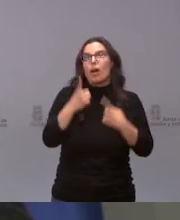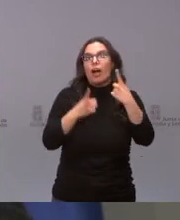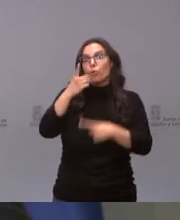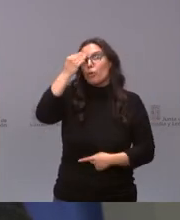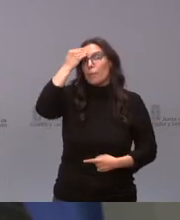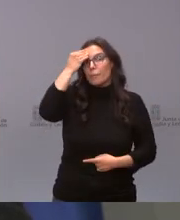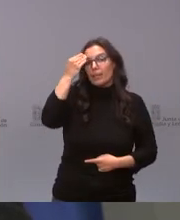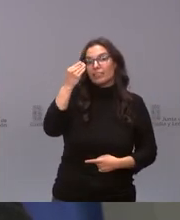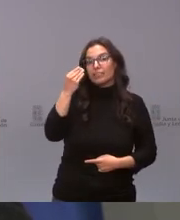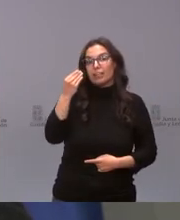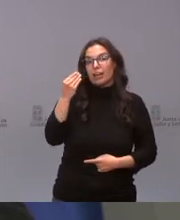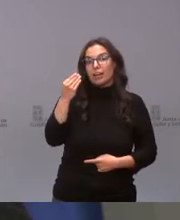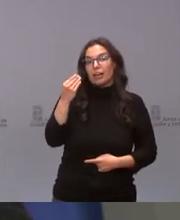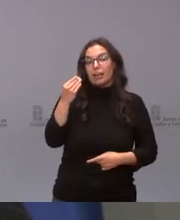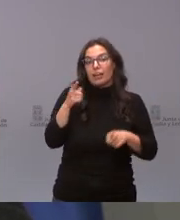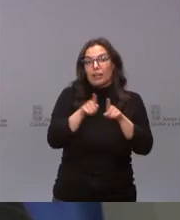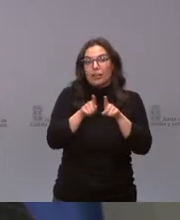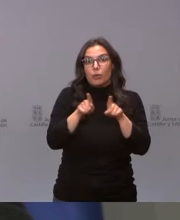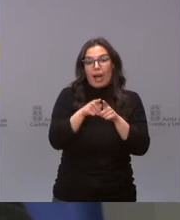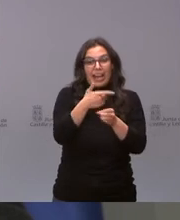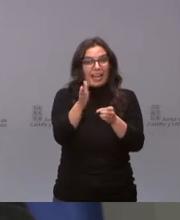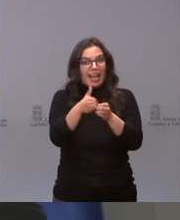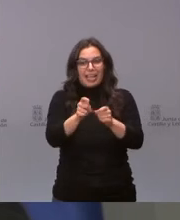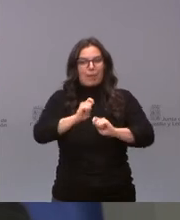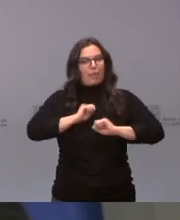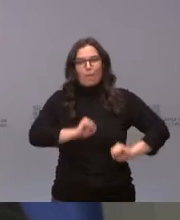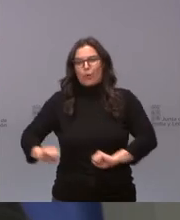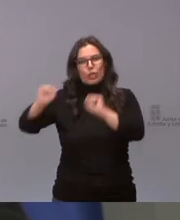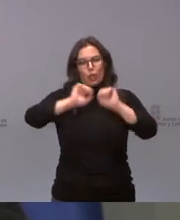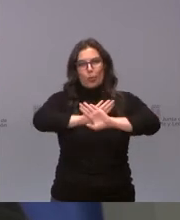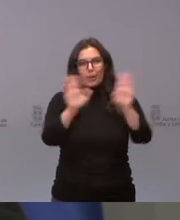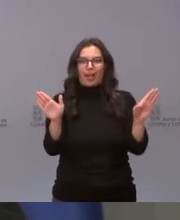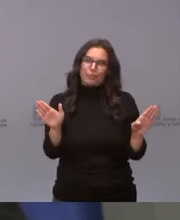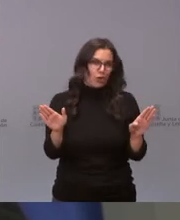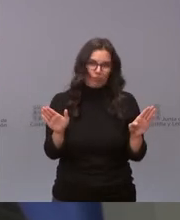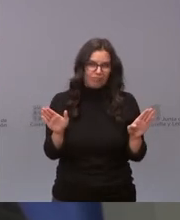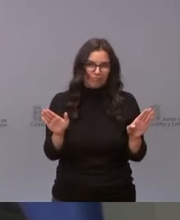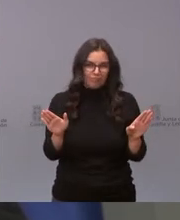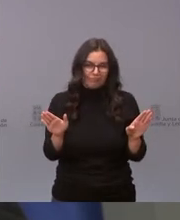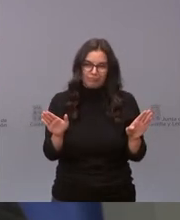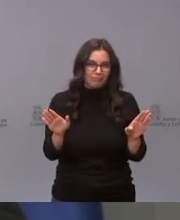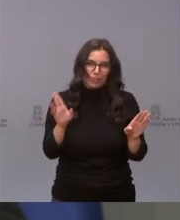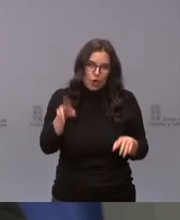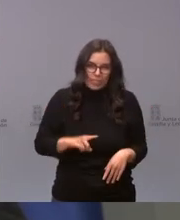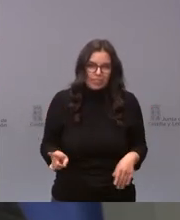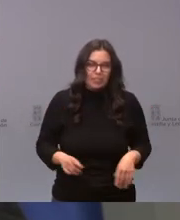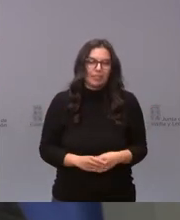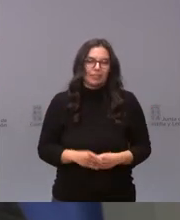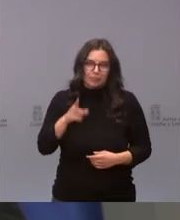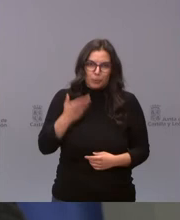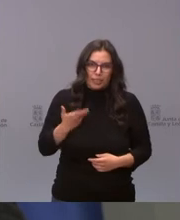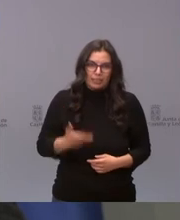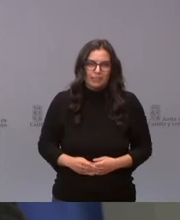protege es la existencia de una caña adelante. No, lo que protege es la distancia. Esto es lo que es importante.